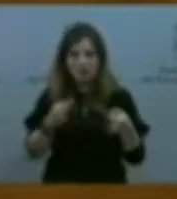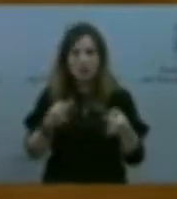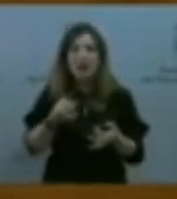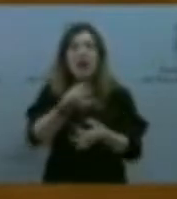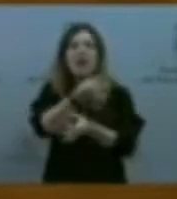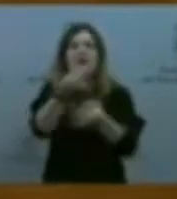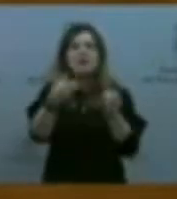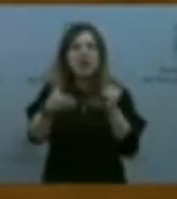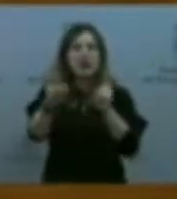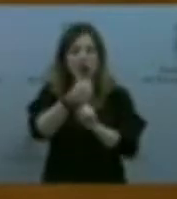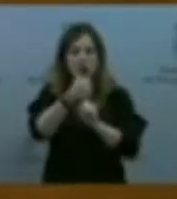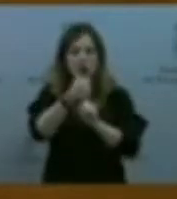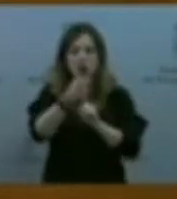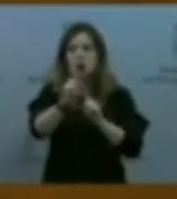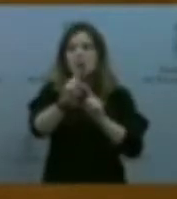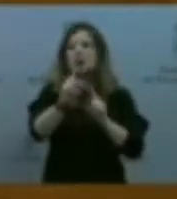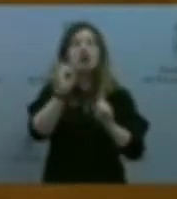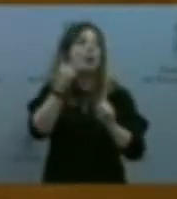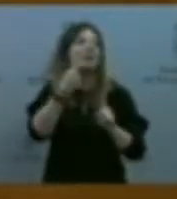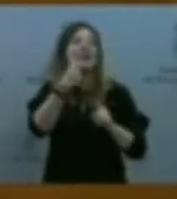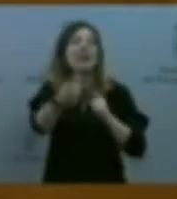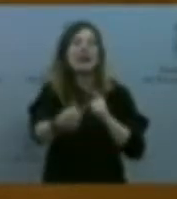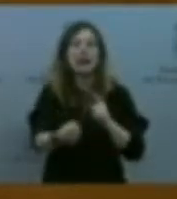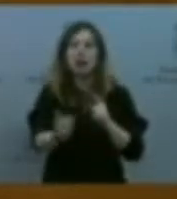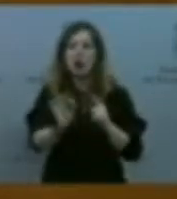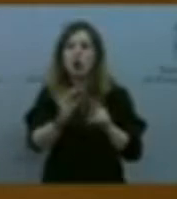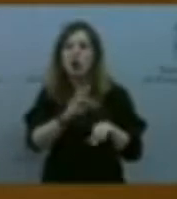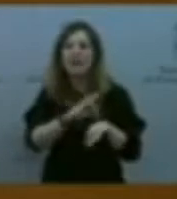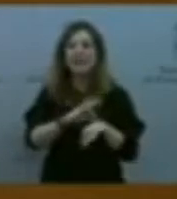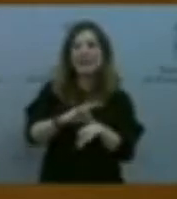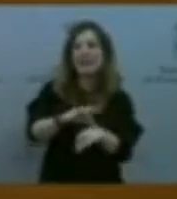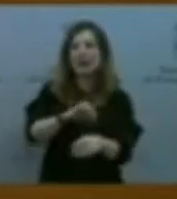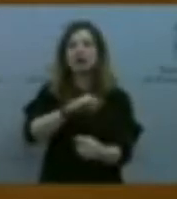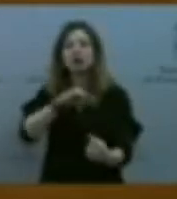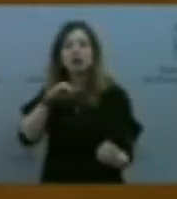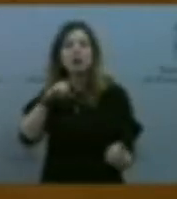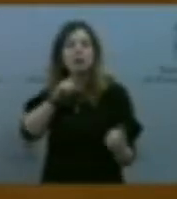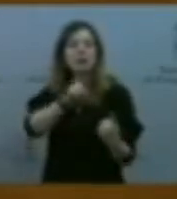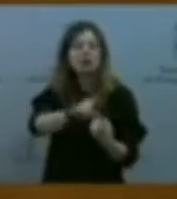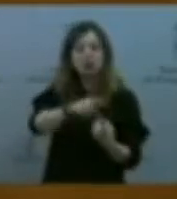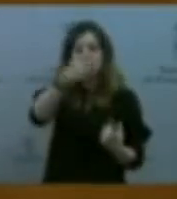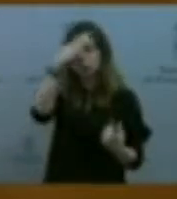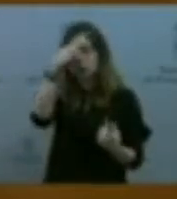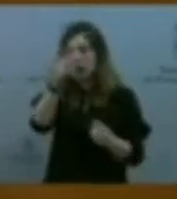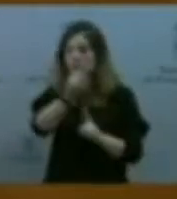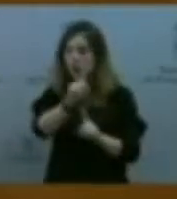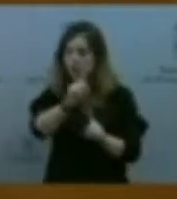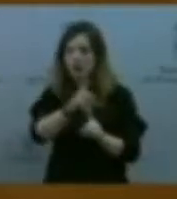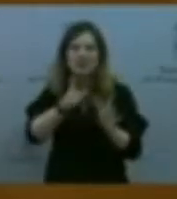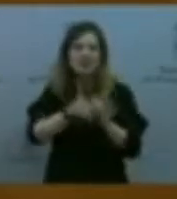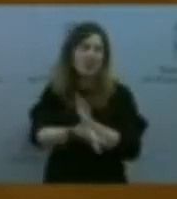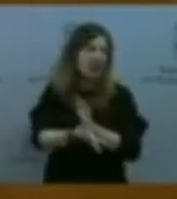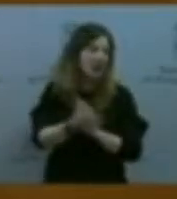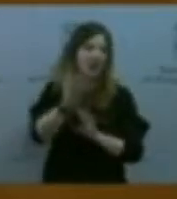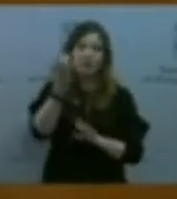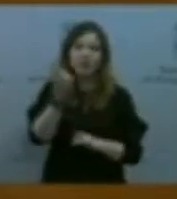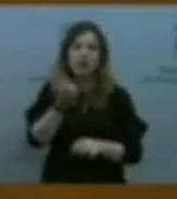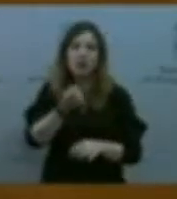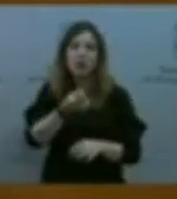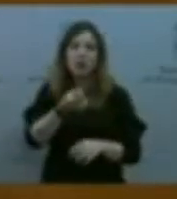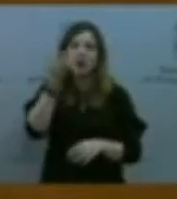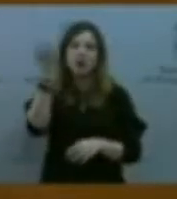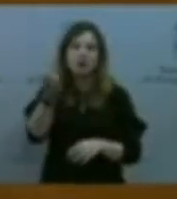de itinerarios de tutela personalizados, no, esos son cantinelas socialistas que no sirven de nada